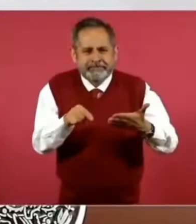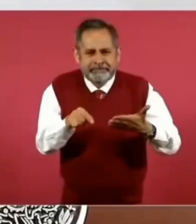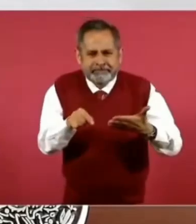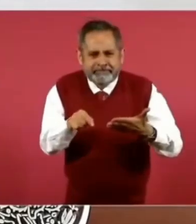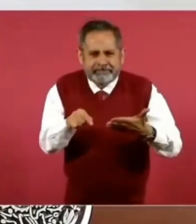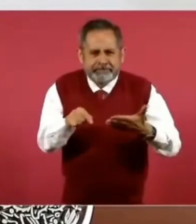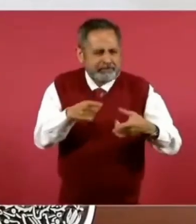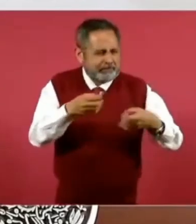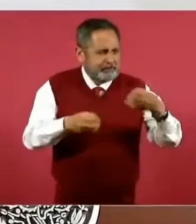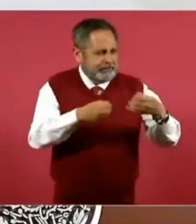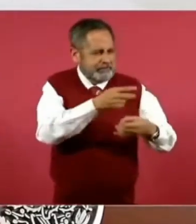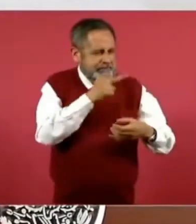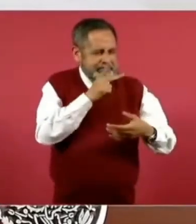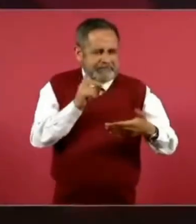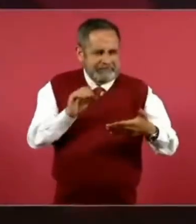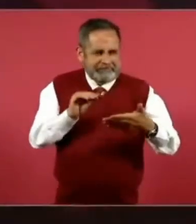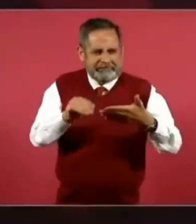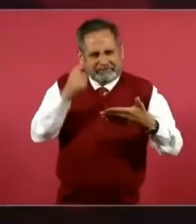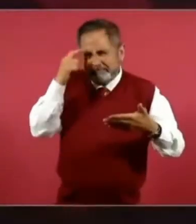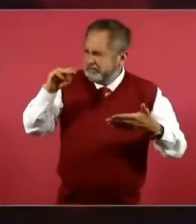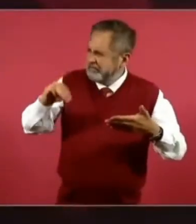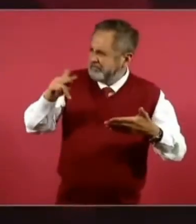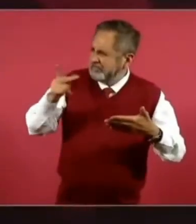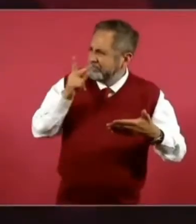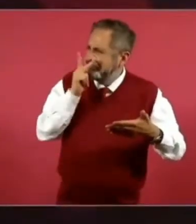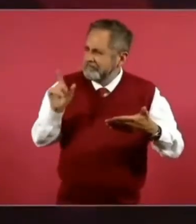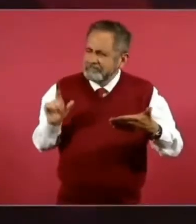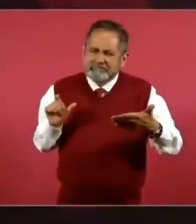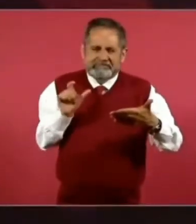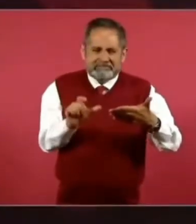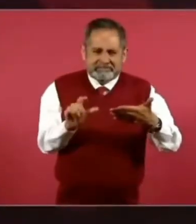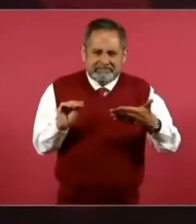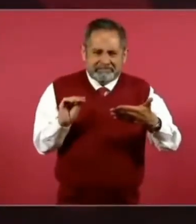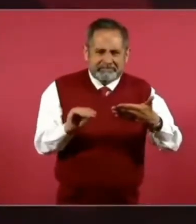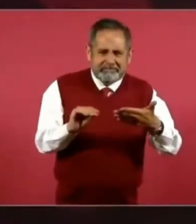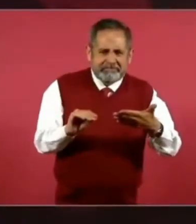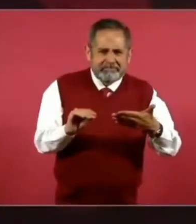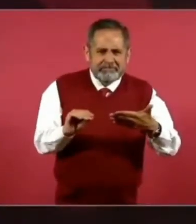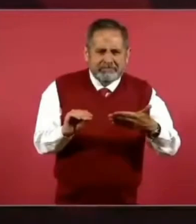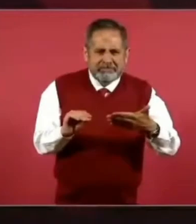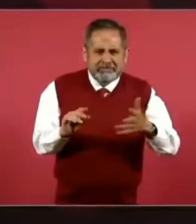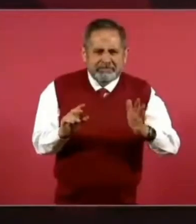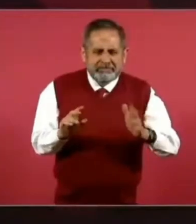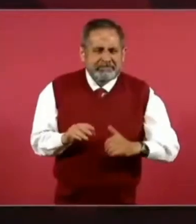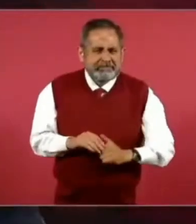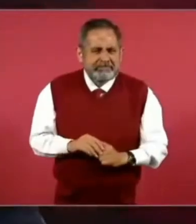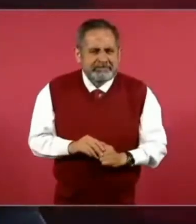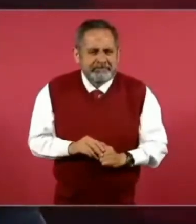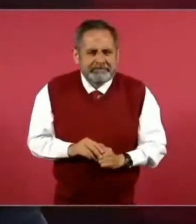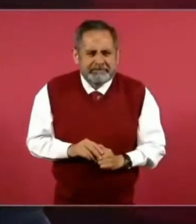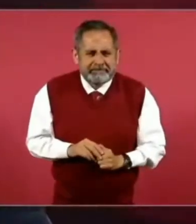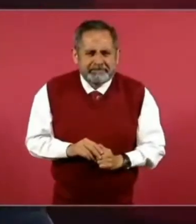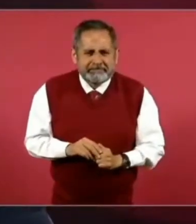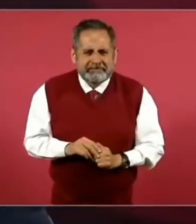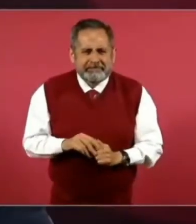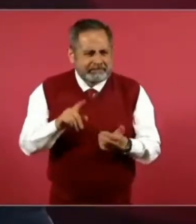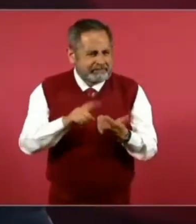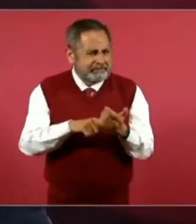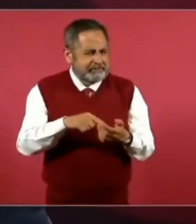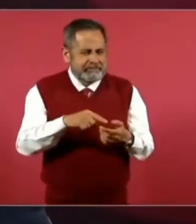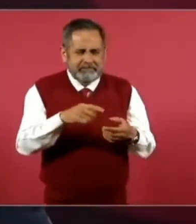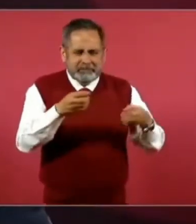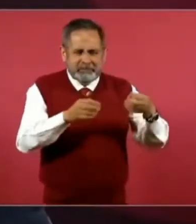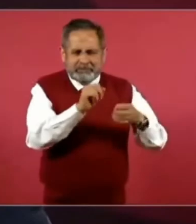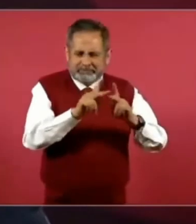o jueces, no, los ministerios públicos, o los jueces, pero los jueces de paz,